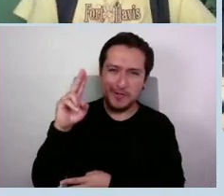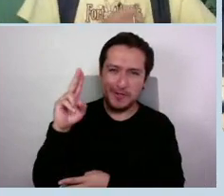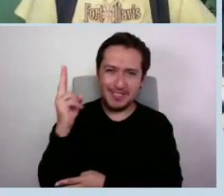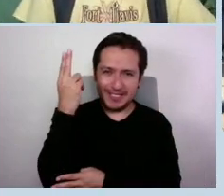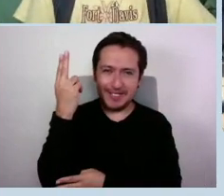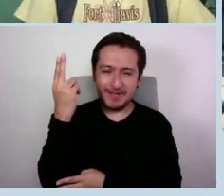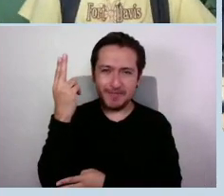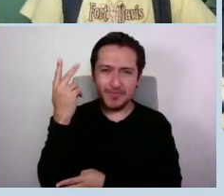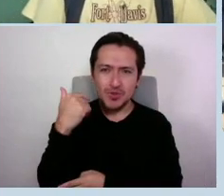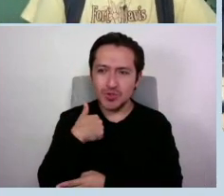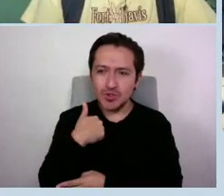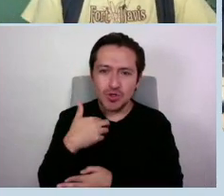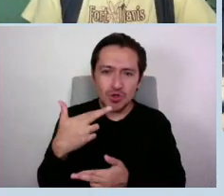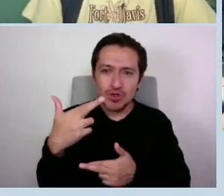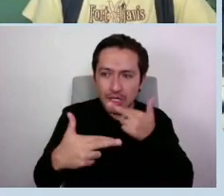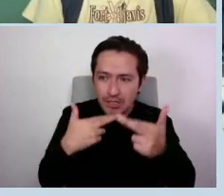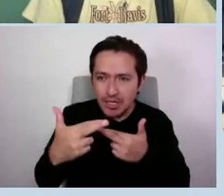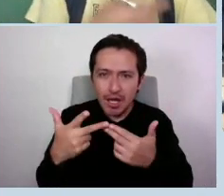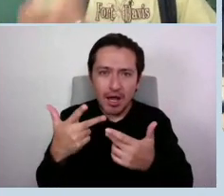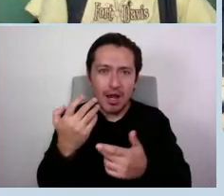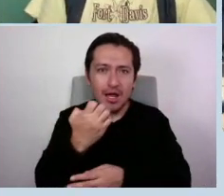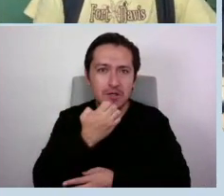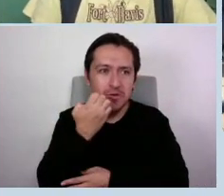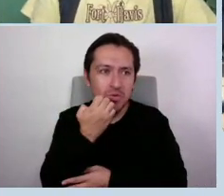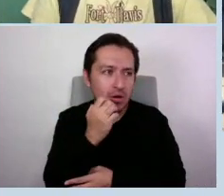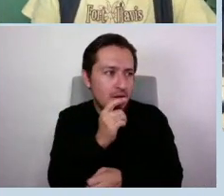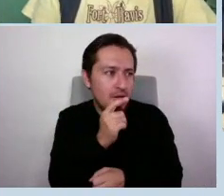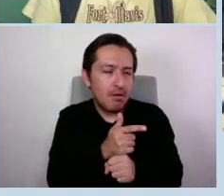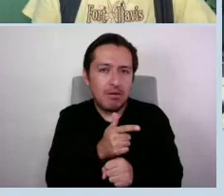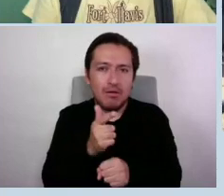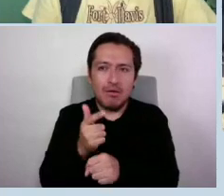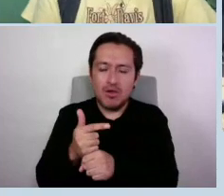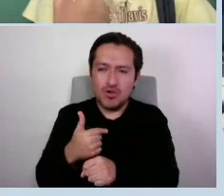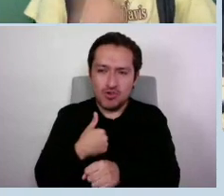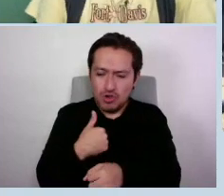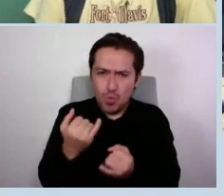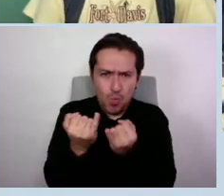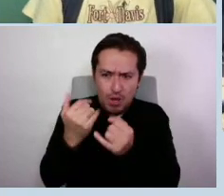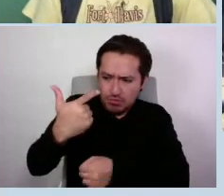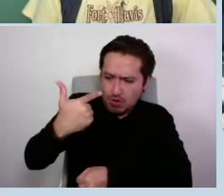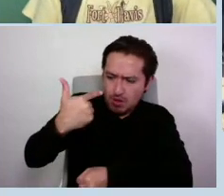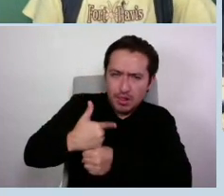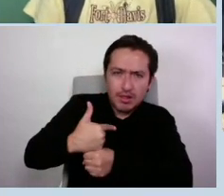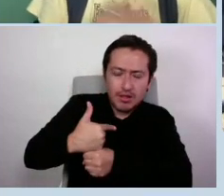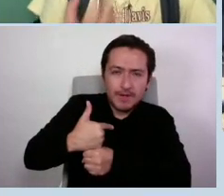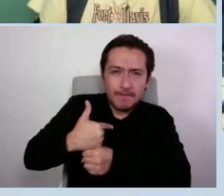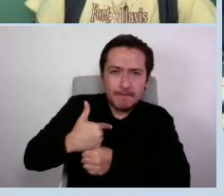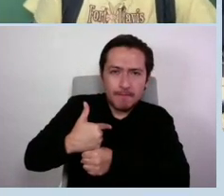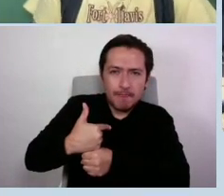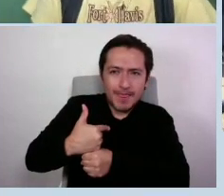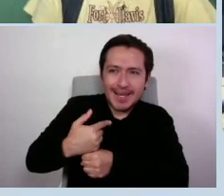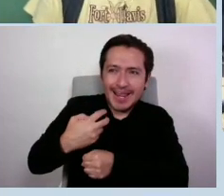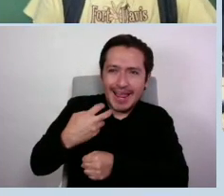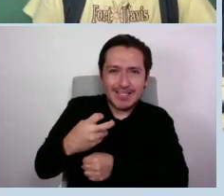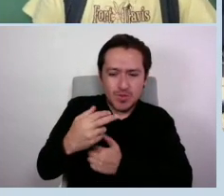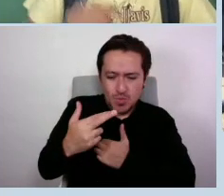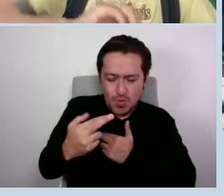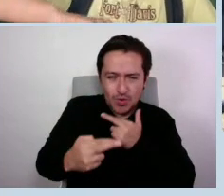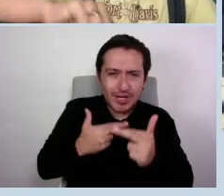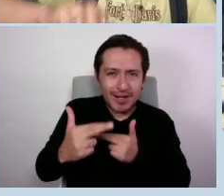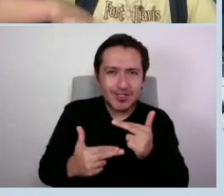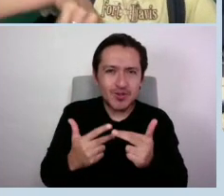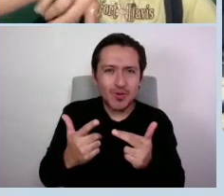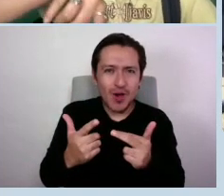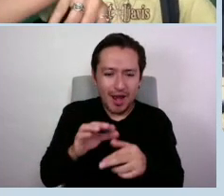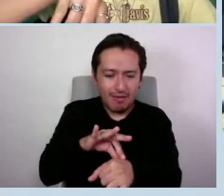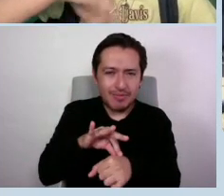Euforia a esa alegría y descubriéndome eh a mí misma en en ese regreso a la presencia también